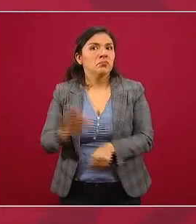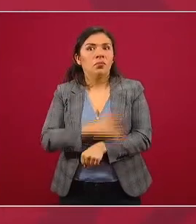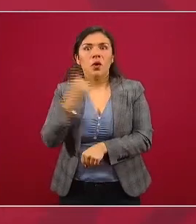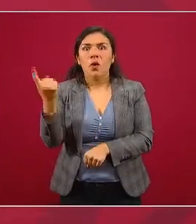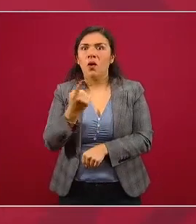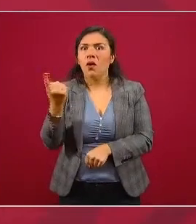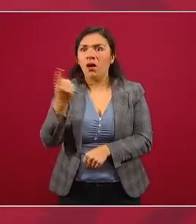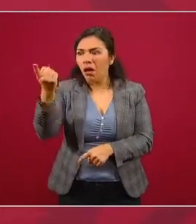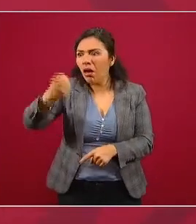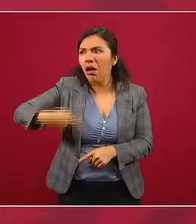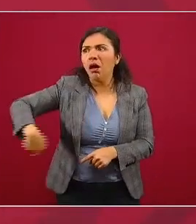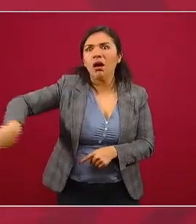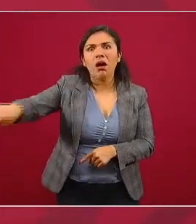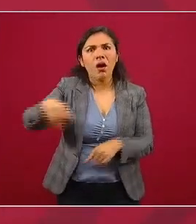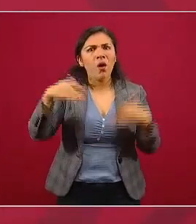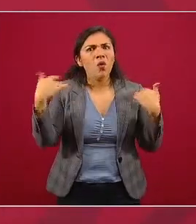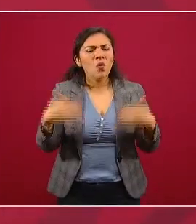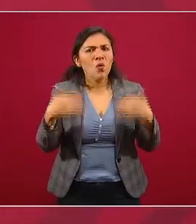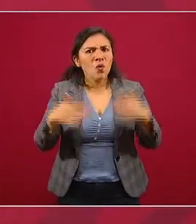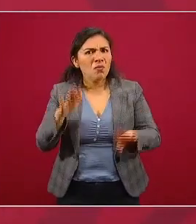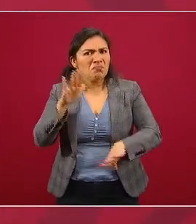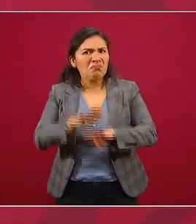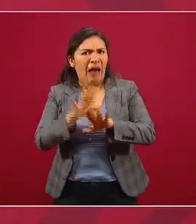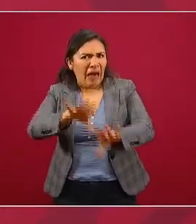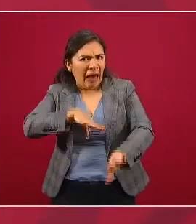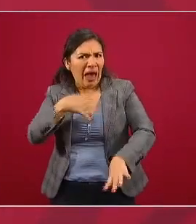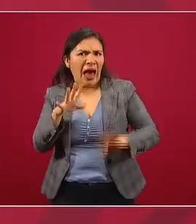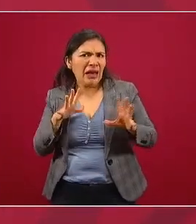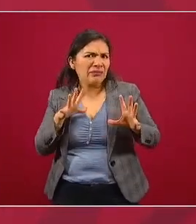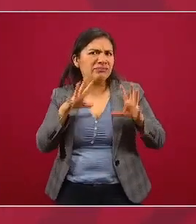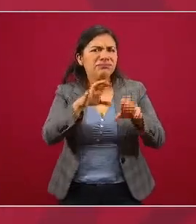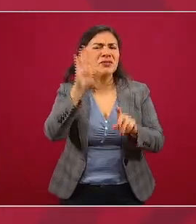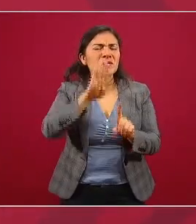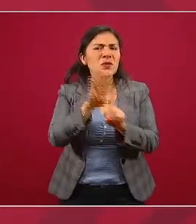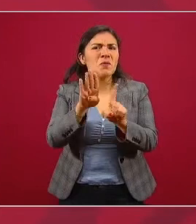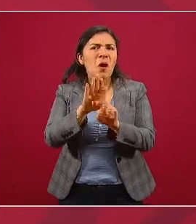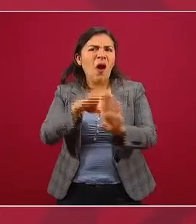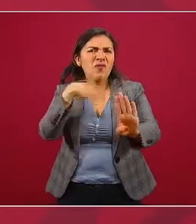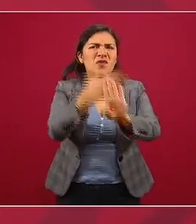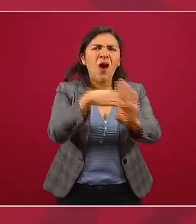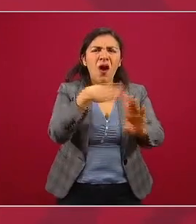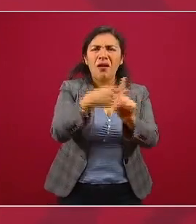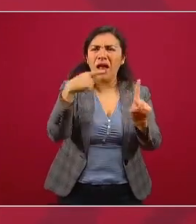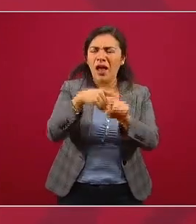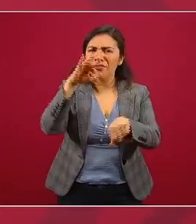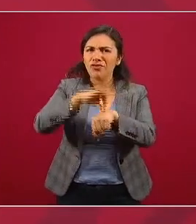se le están lanzando con todo. Ya nada más le